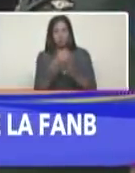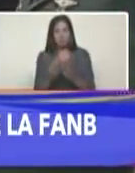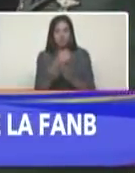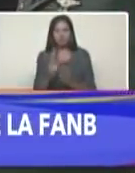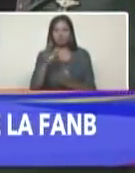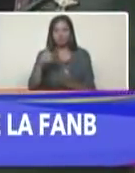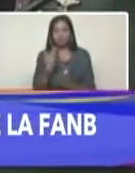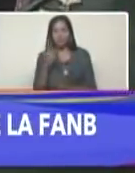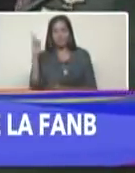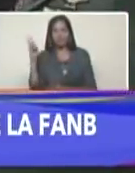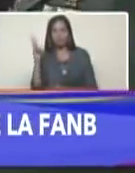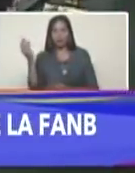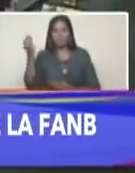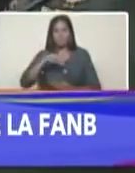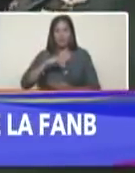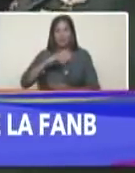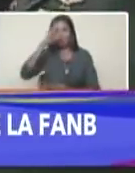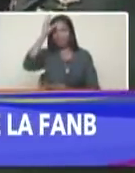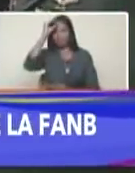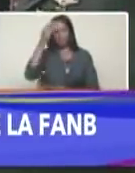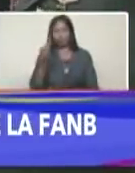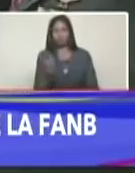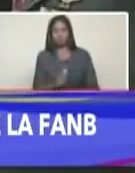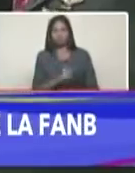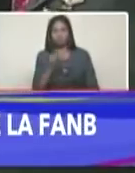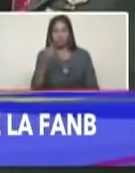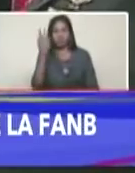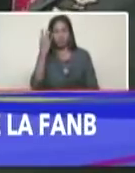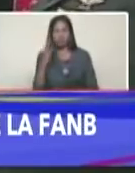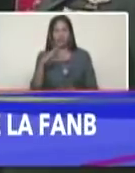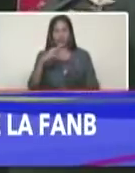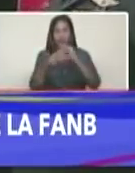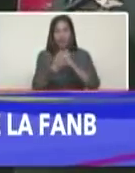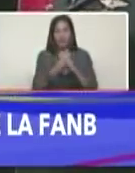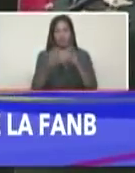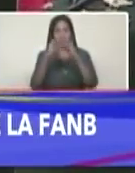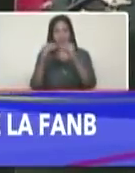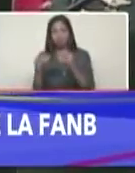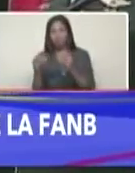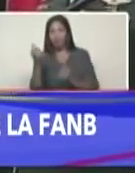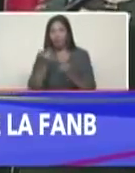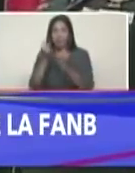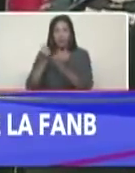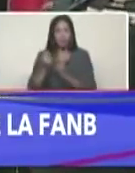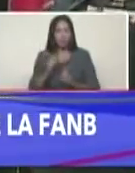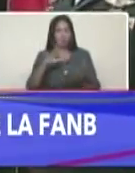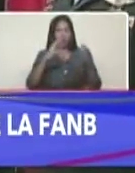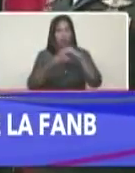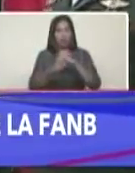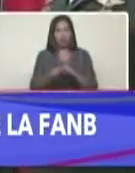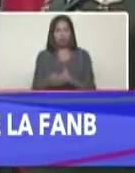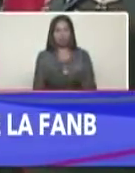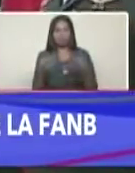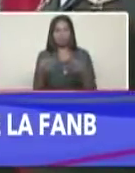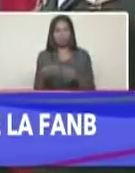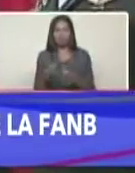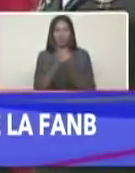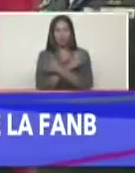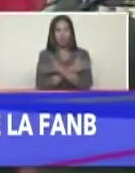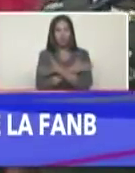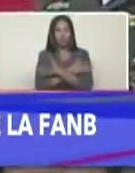podrá Venezuela que el jefe del imperio y ustedes tendrán sus CLAP. Todo el apoyo de los CLAP, así de sencillo. Los felicito,